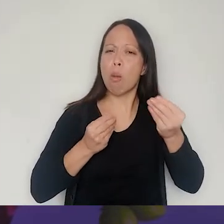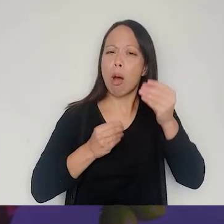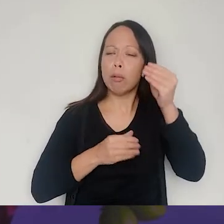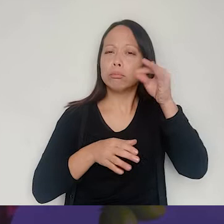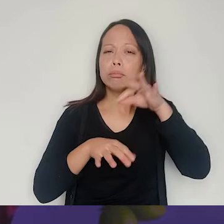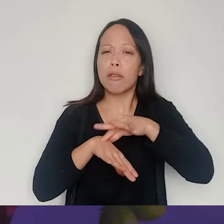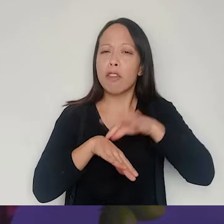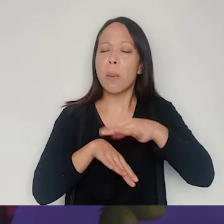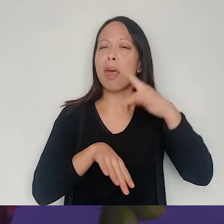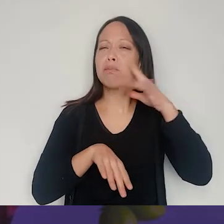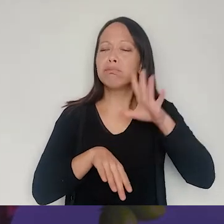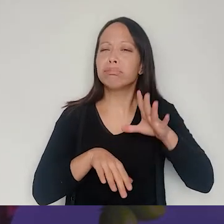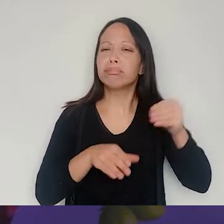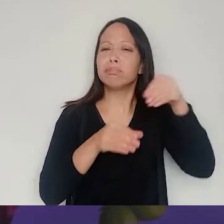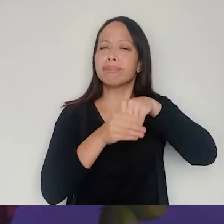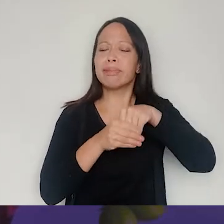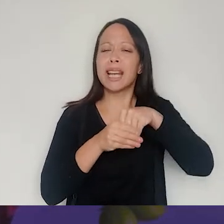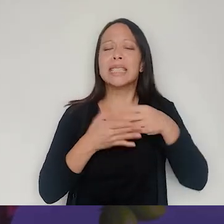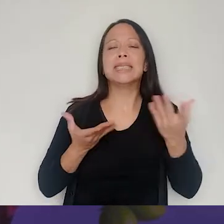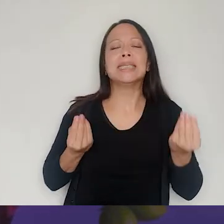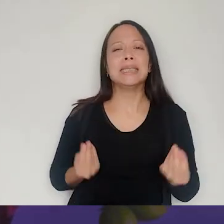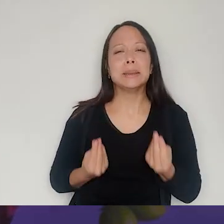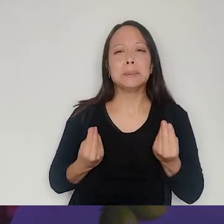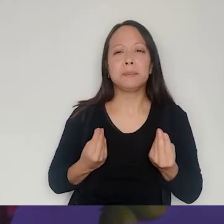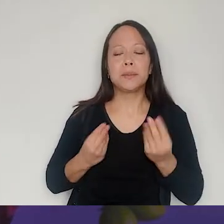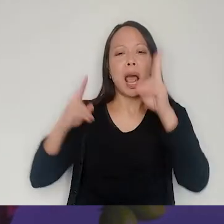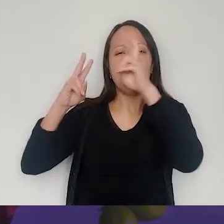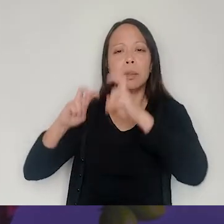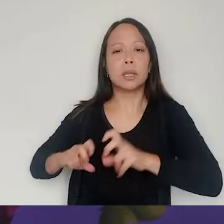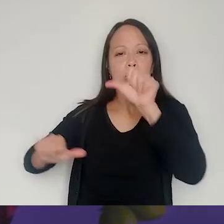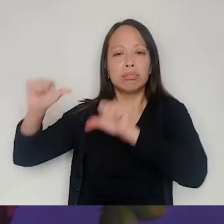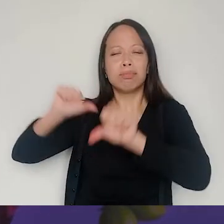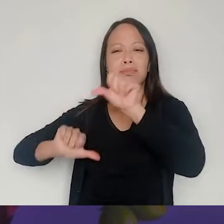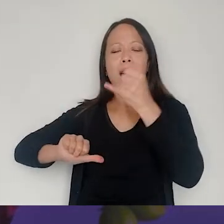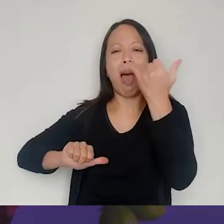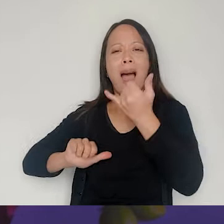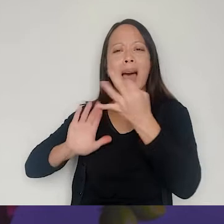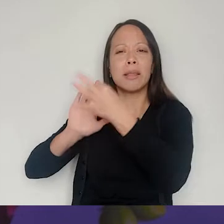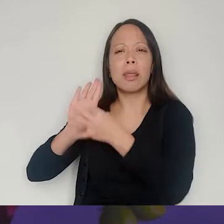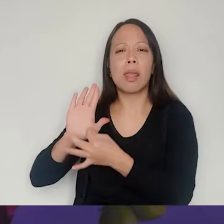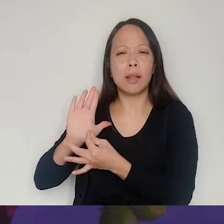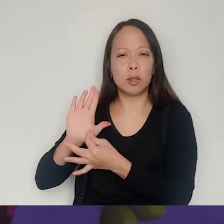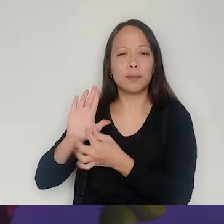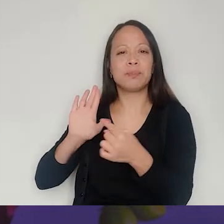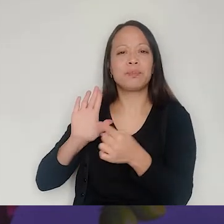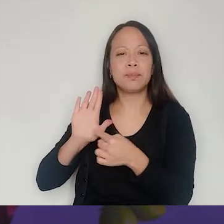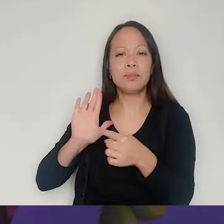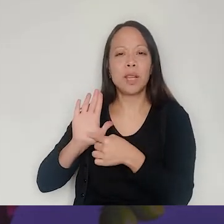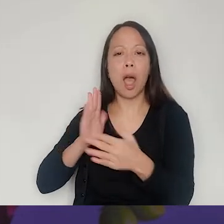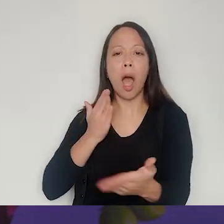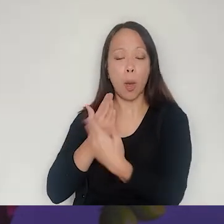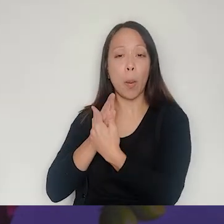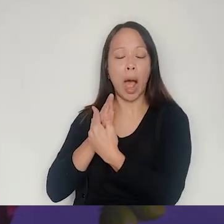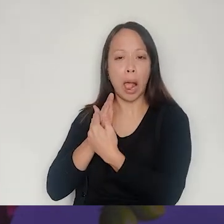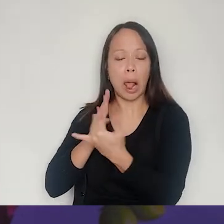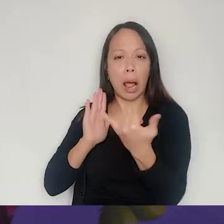pacientes coincide con datos científicos que, digamos, soportan estos datos. Bueno,